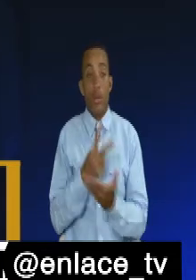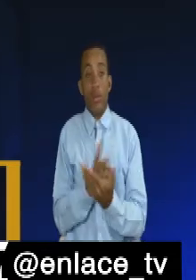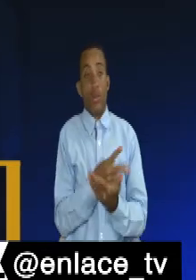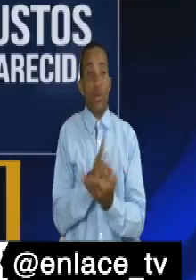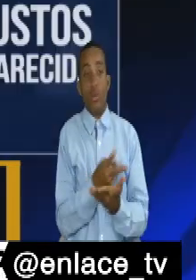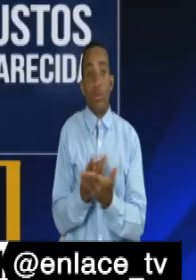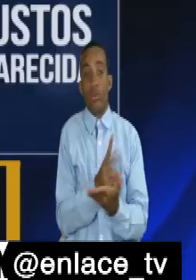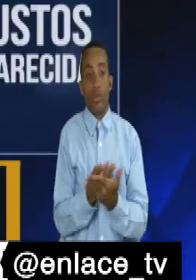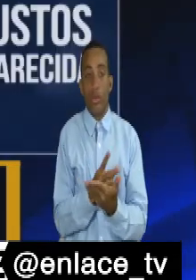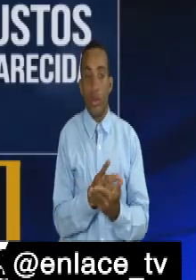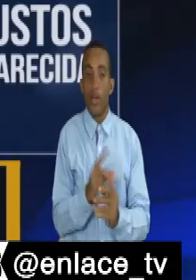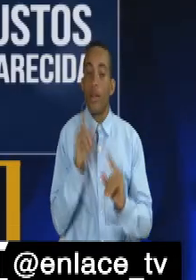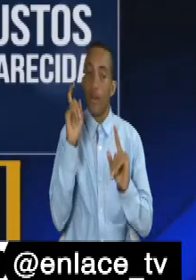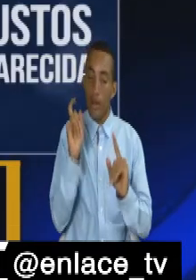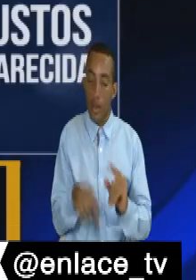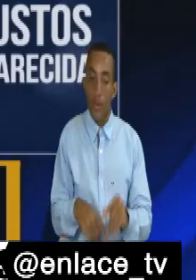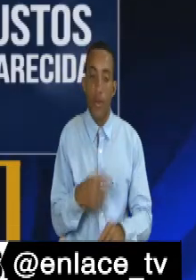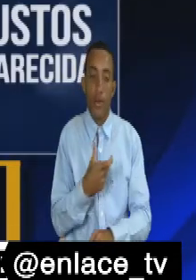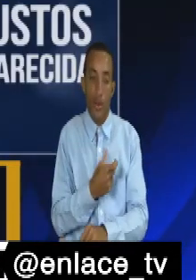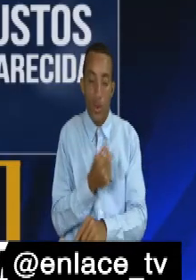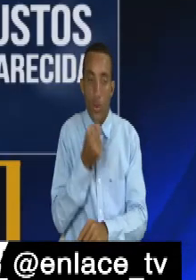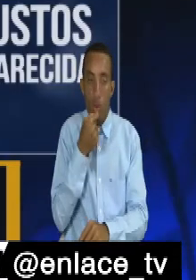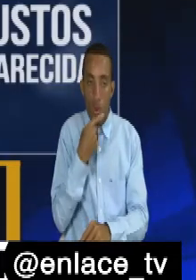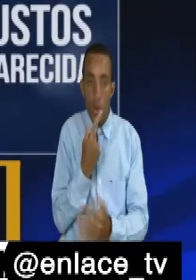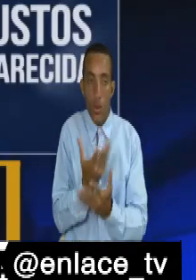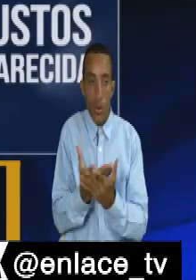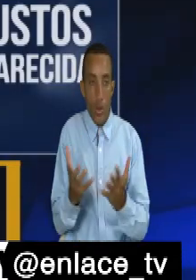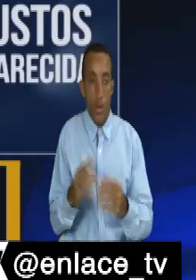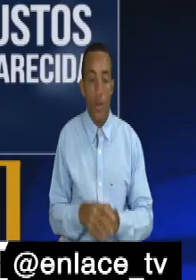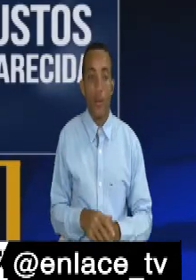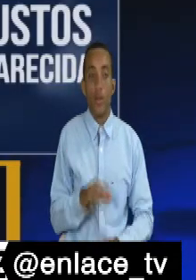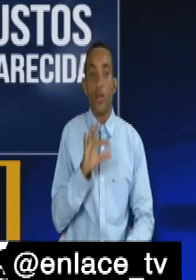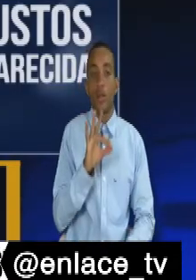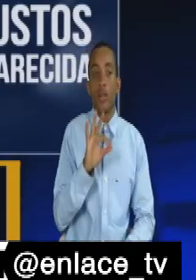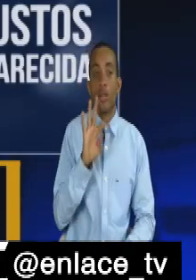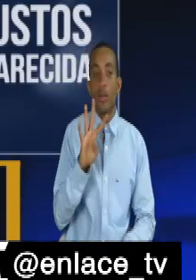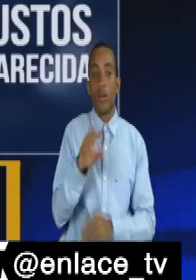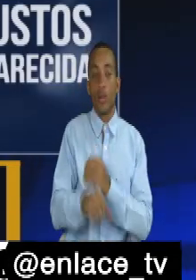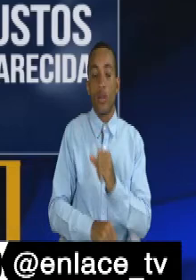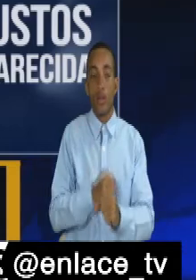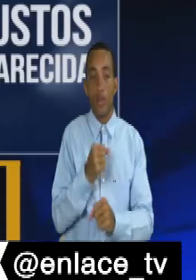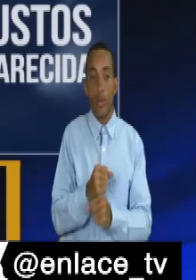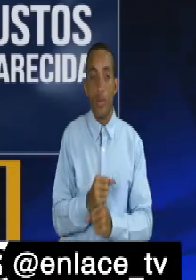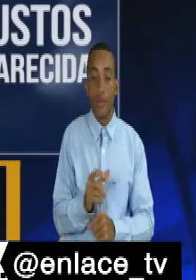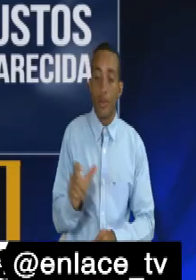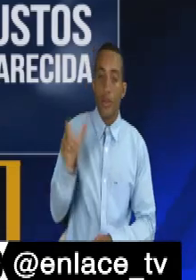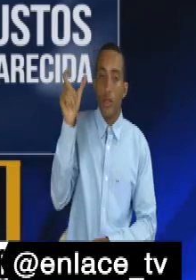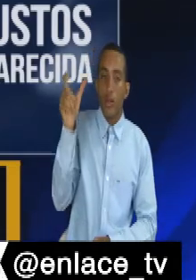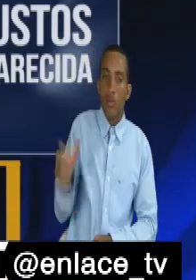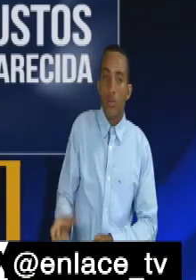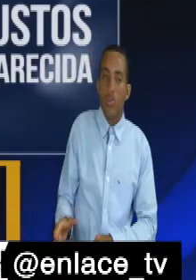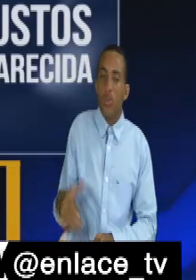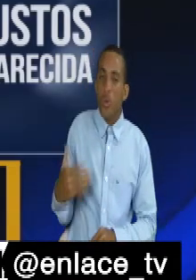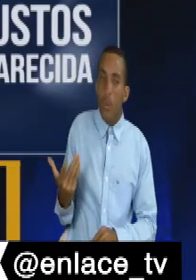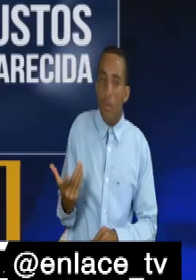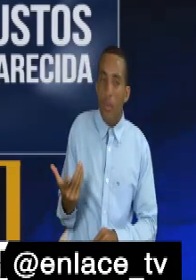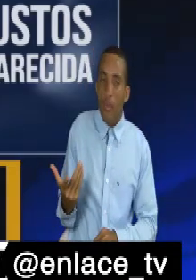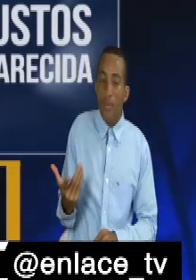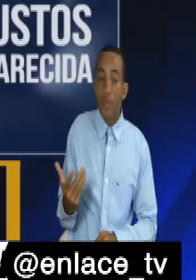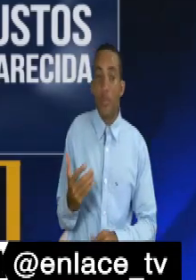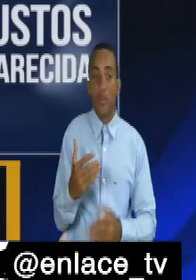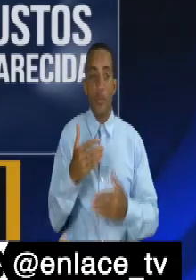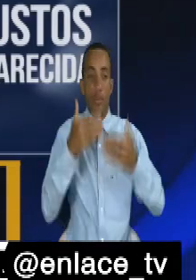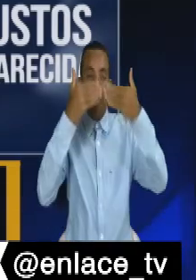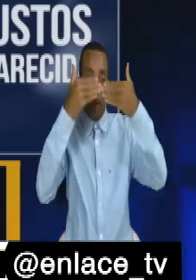pues tiene que estar bajo medicamentos. 34 años, es una persona pues con una